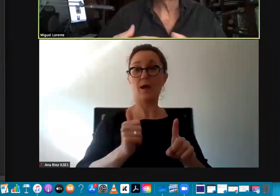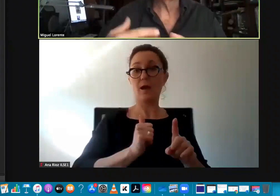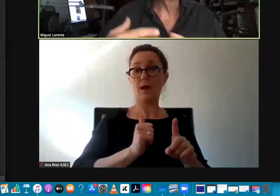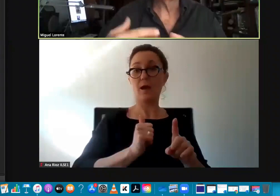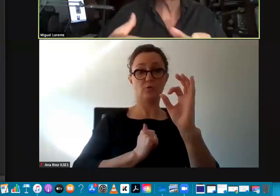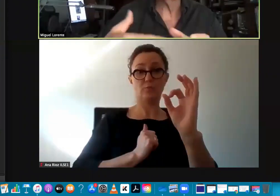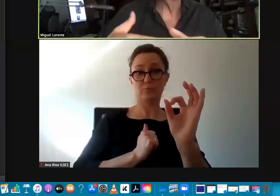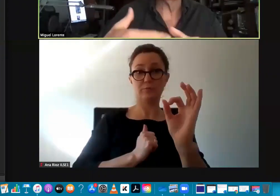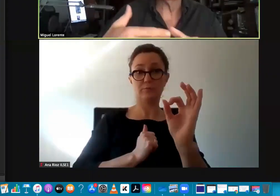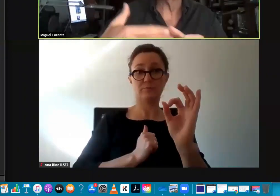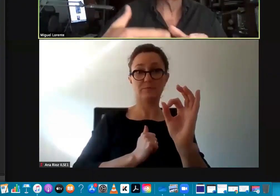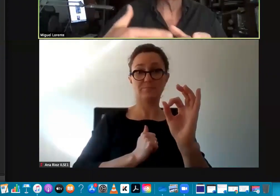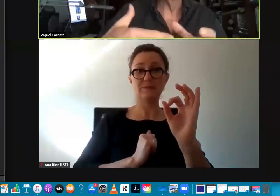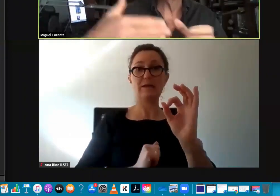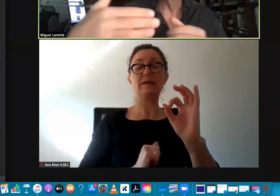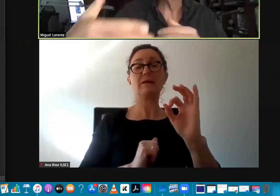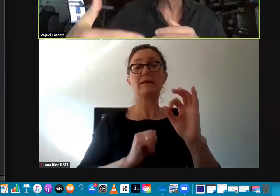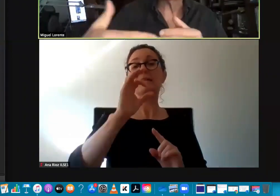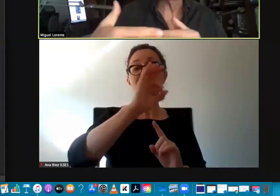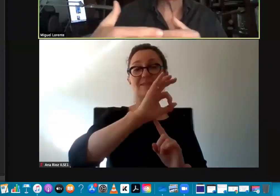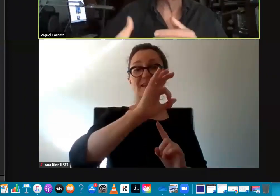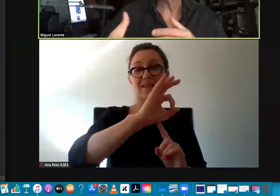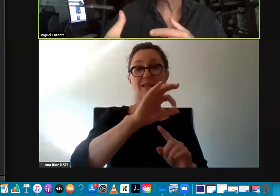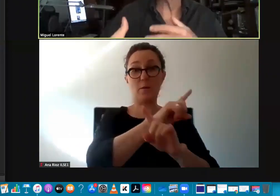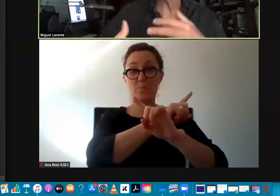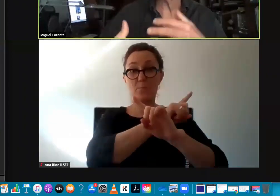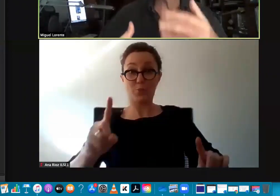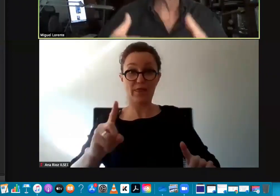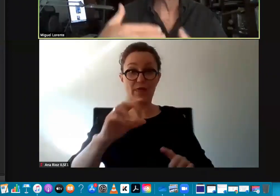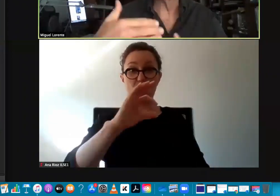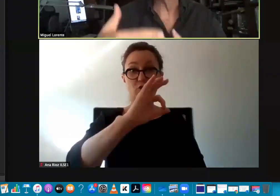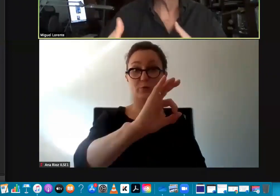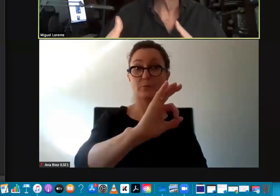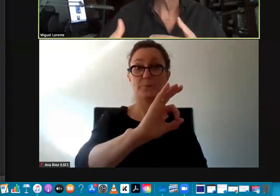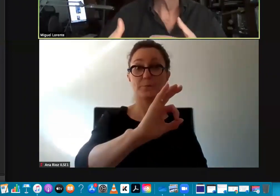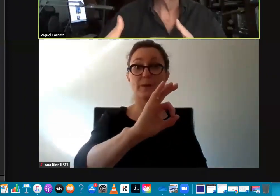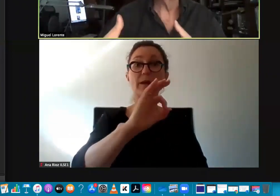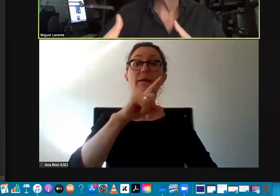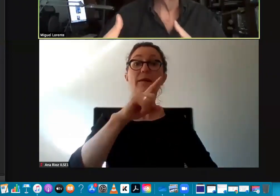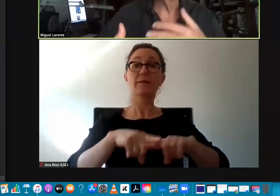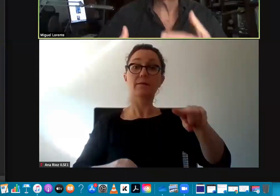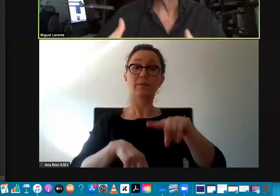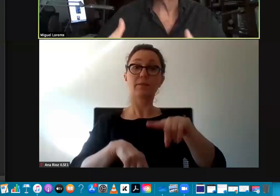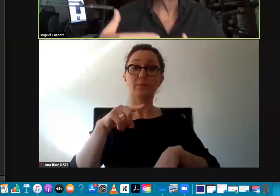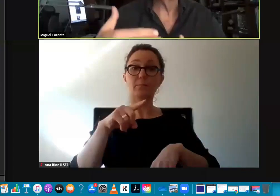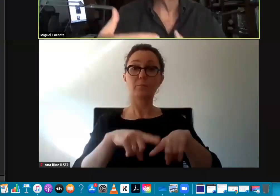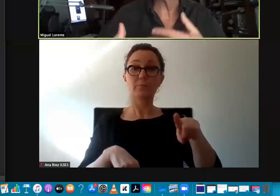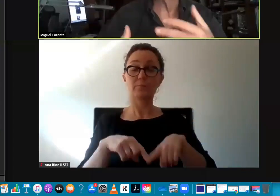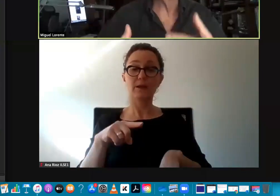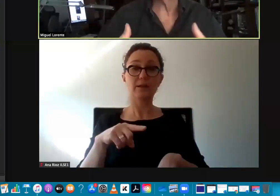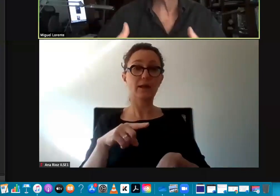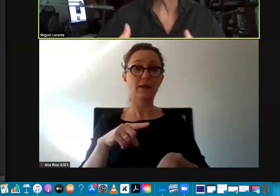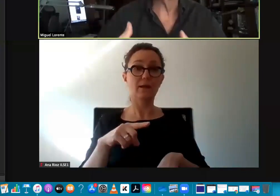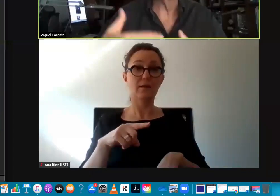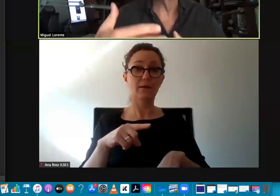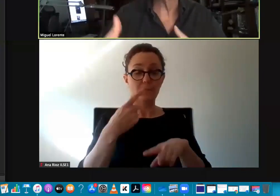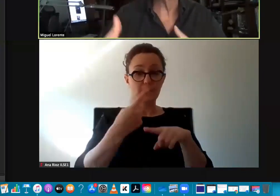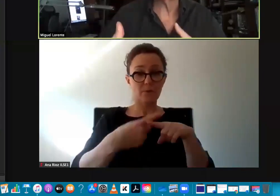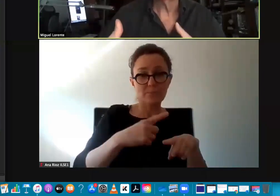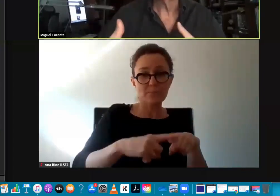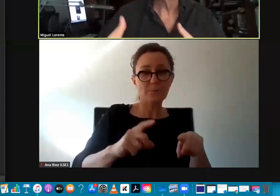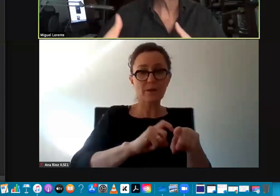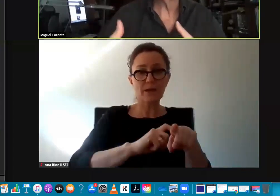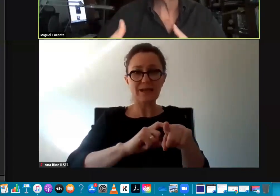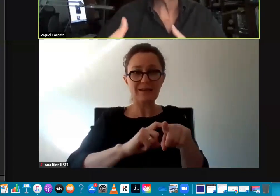prohibición, porque precisamente para dificultar e impedir la incorporación de lo femenino, de lo de las mujeres a